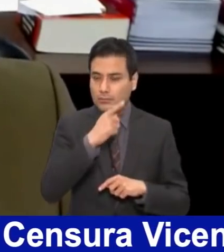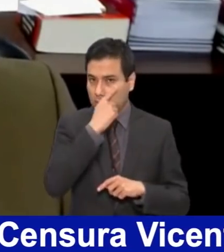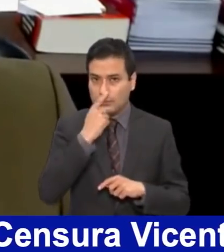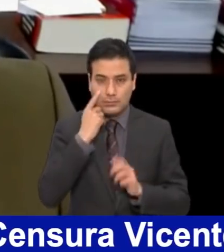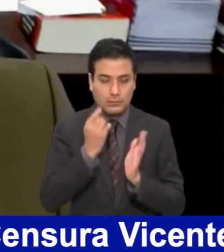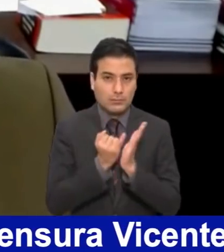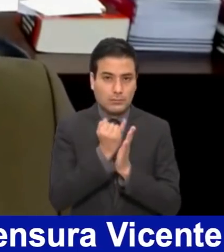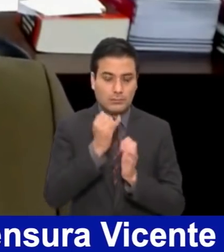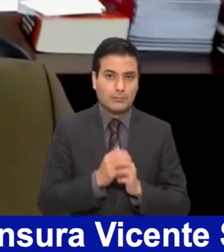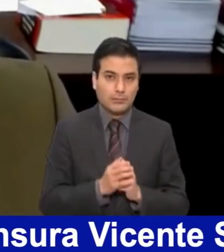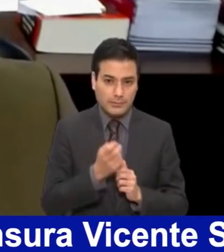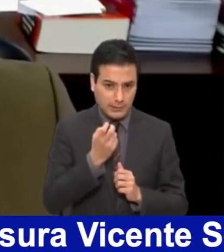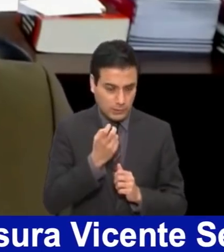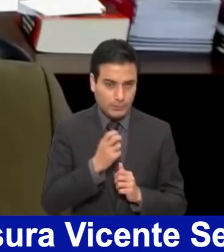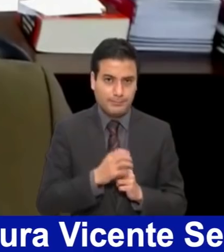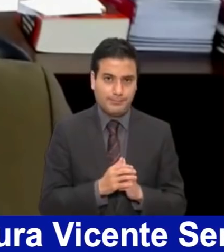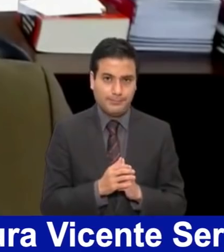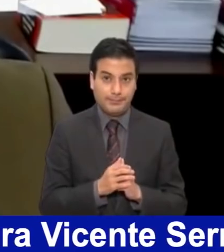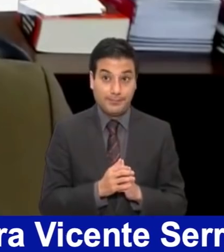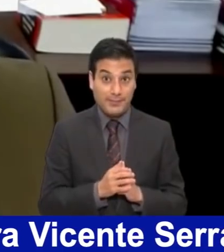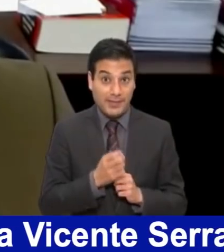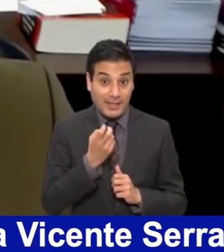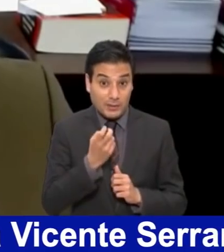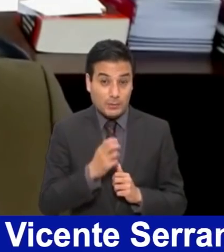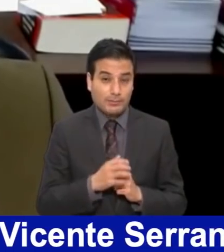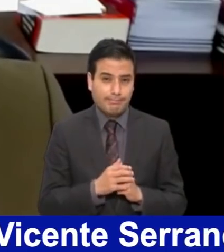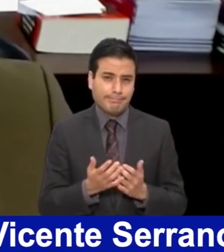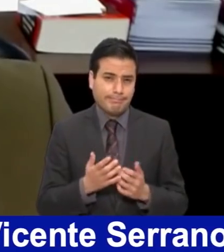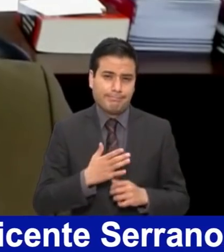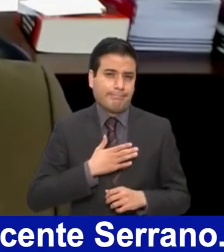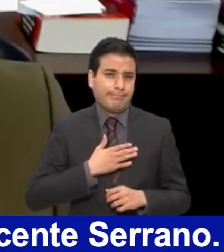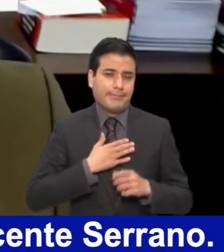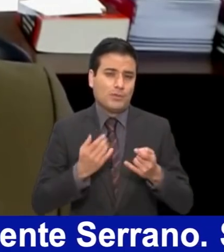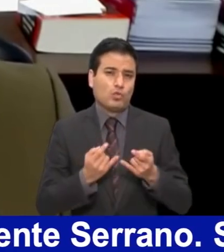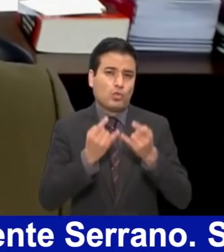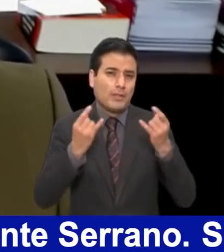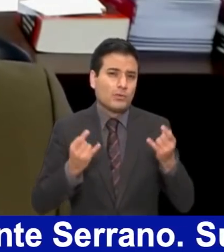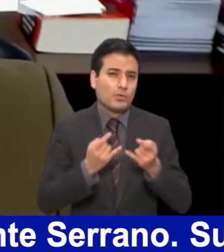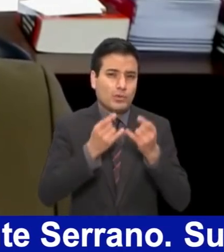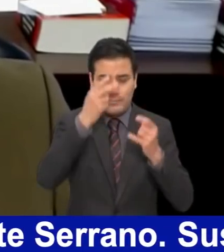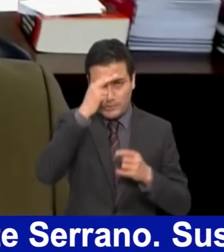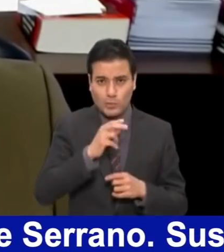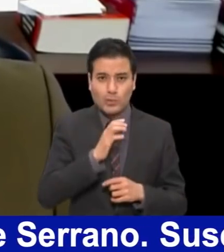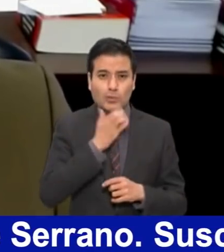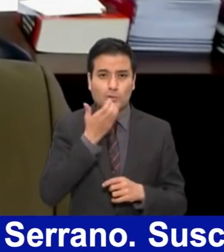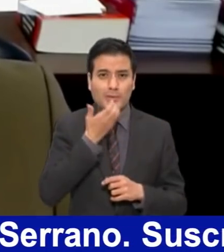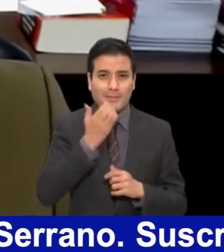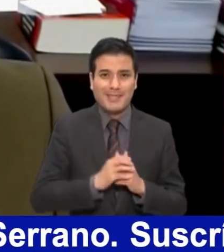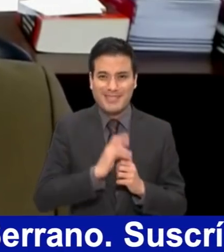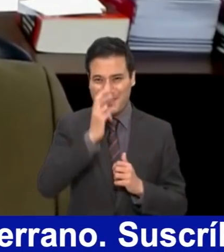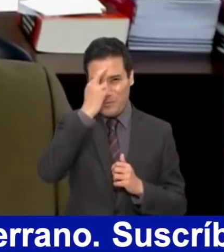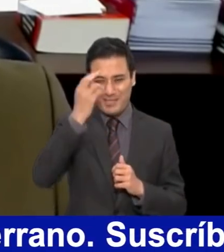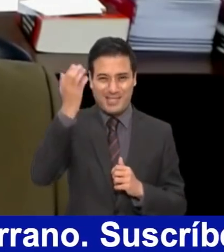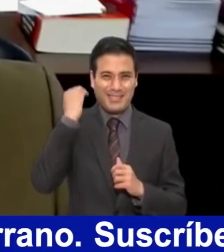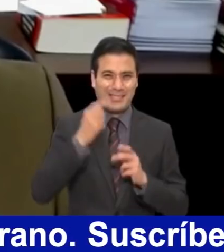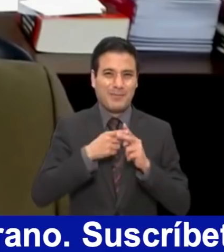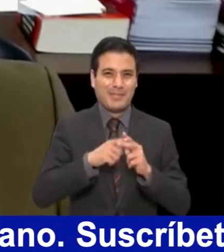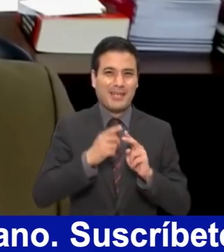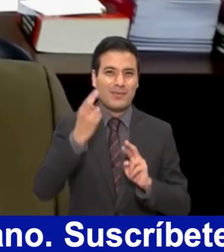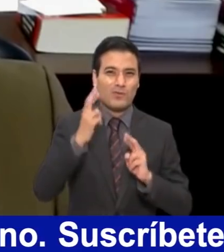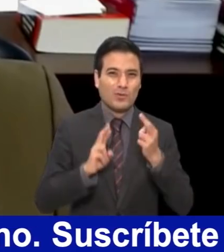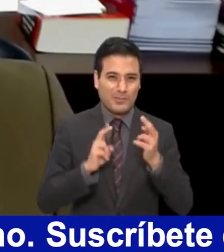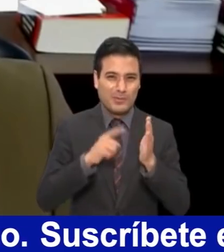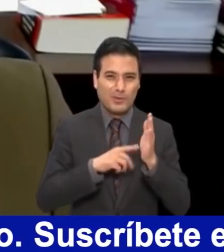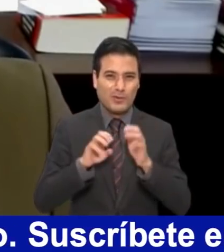Este predominio narrativo no es una casualidad, tiene que ver con nuestra historia. No olvidemos que la no reelección que inspiró la lucha revolucionaria 17 fue